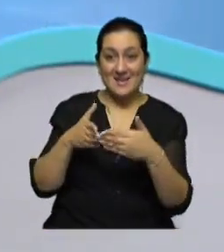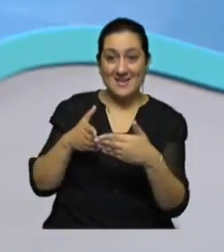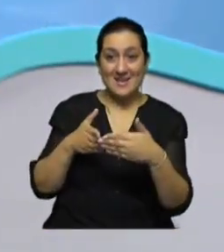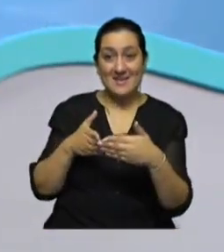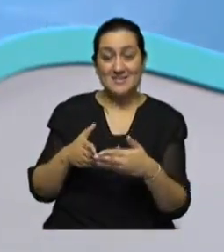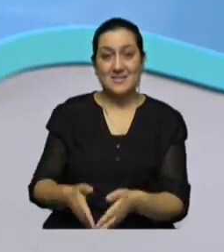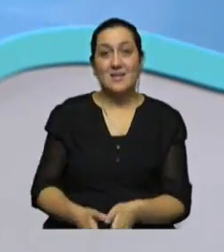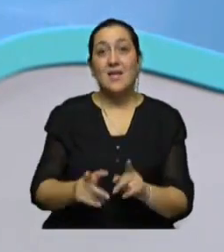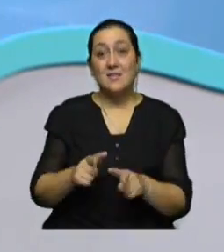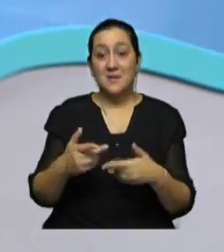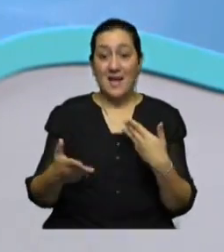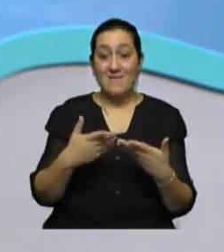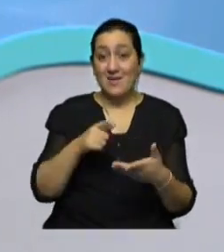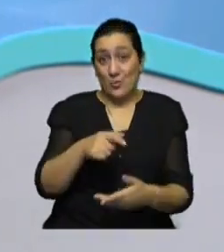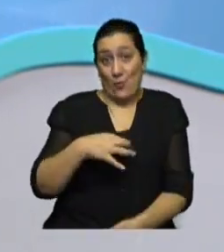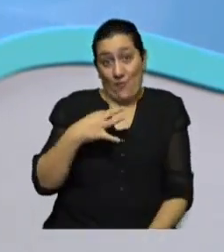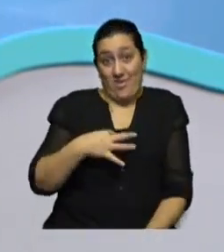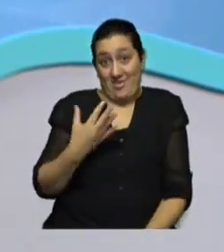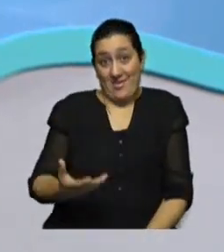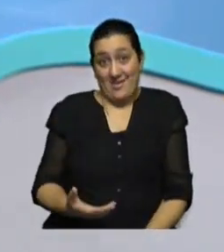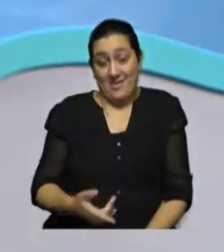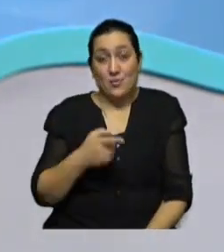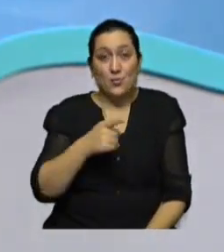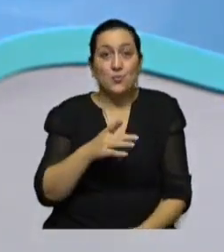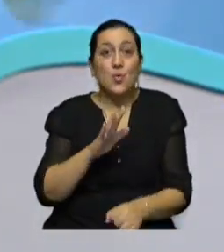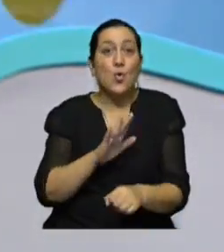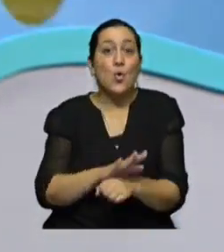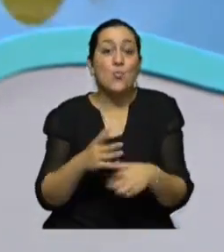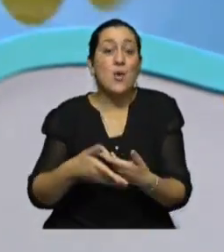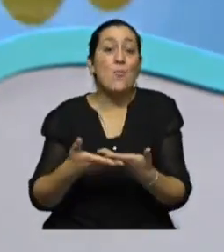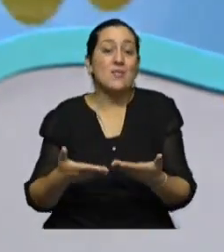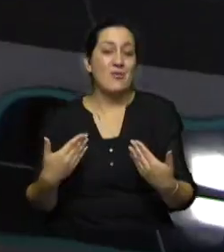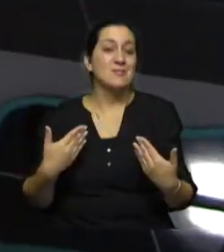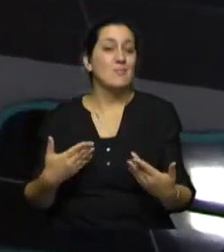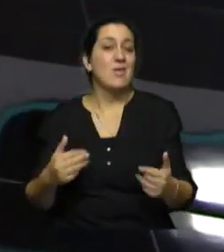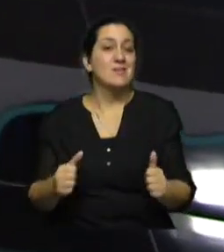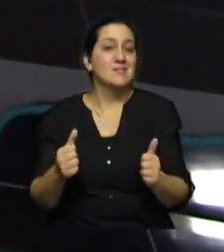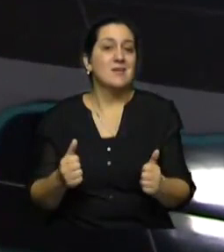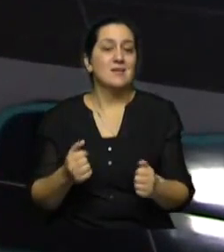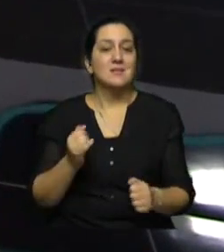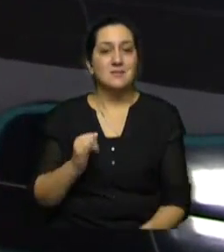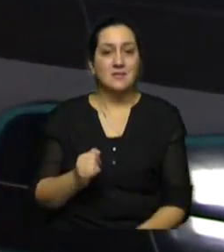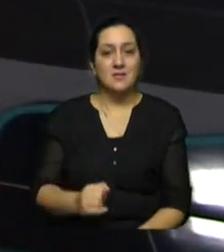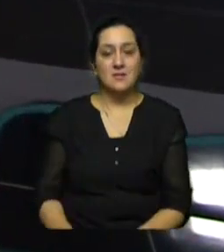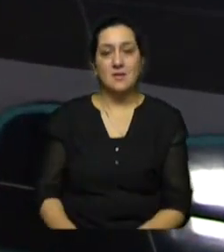también de una parte de tu vida, ¿no? Sí. Vos sos como una muestra de lo que se puede hacer. Sí, en realidad de lo que son,